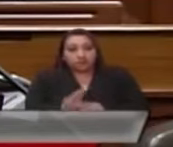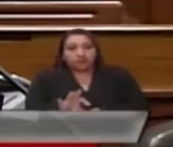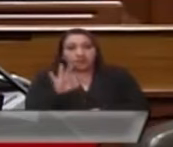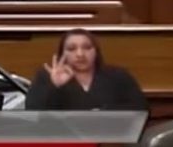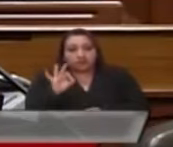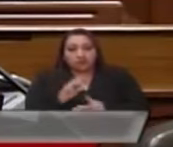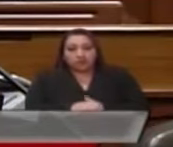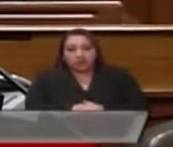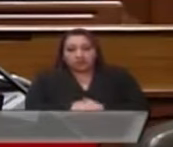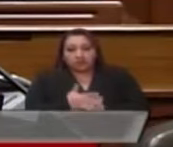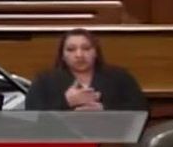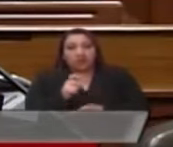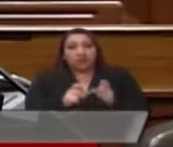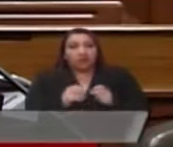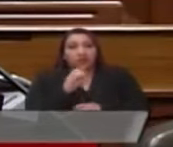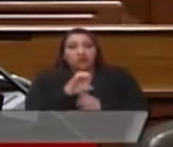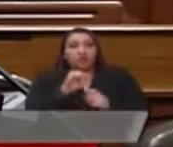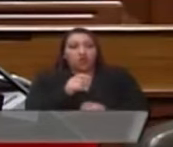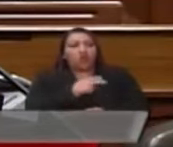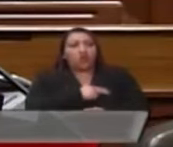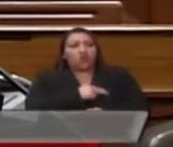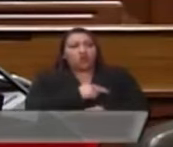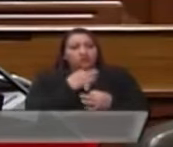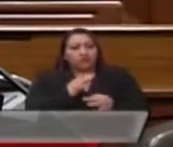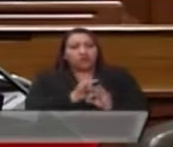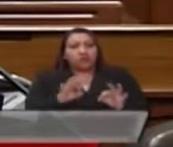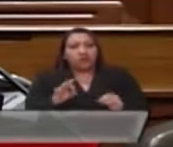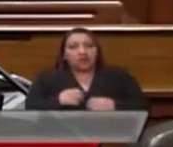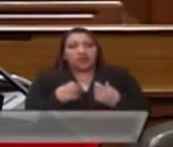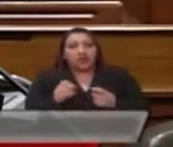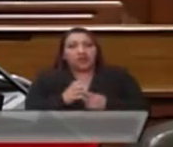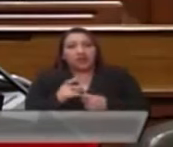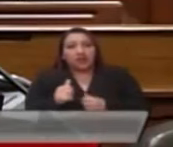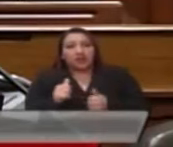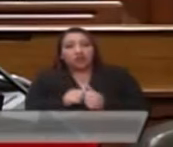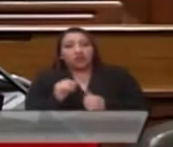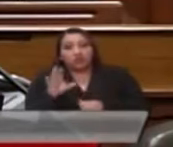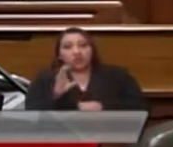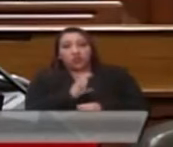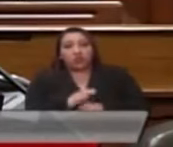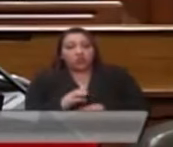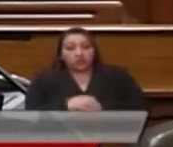elegidos entre ciudadanos honorables que garanticen con su